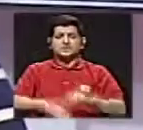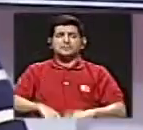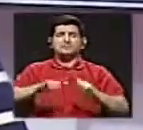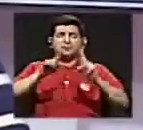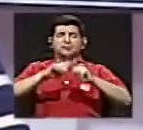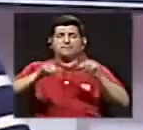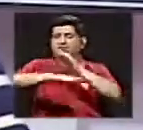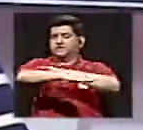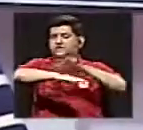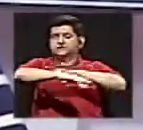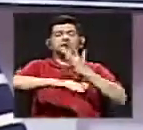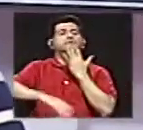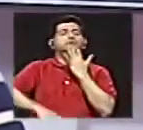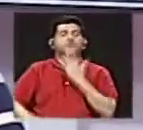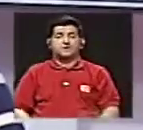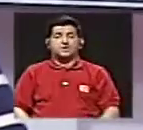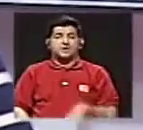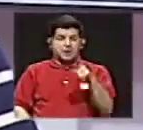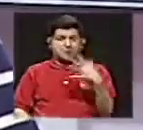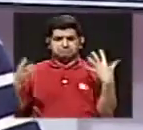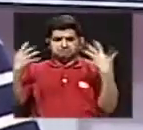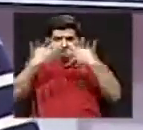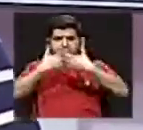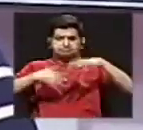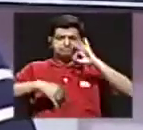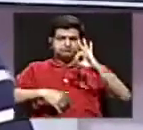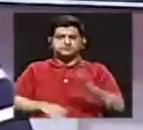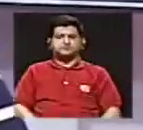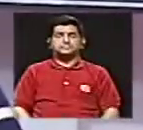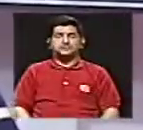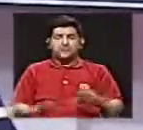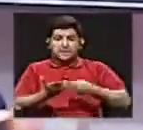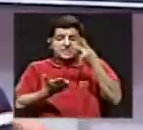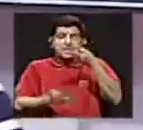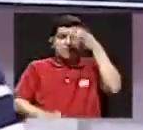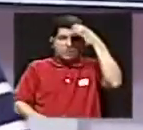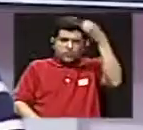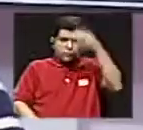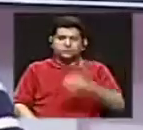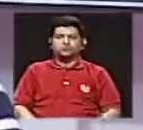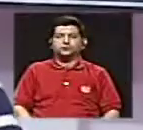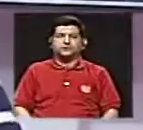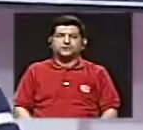que nos hemos aprendido a armonizar muy bien y a enriquecer la cultura,